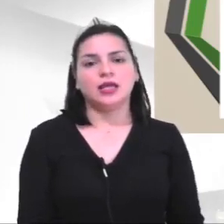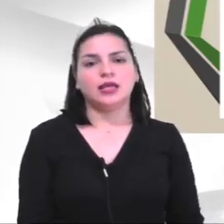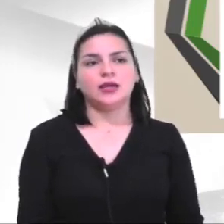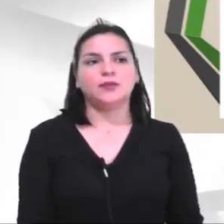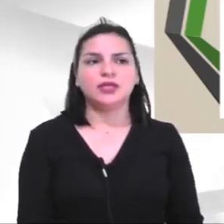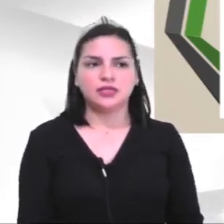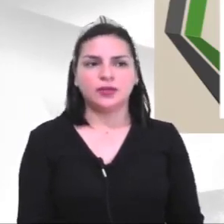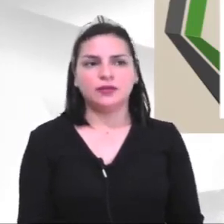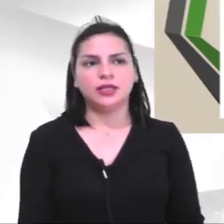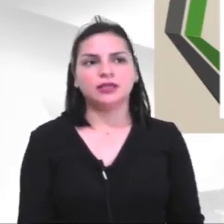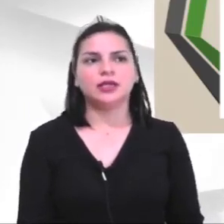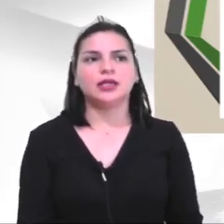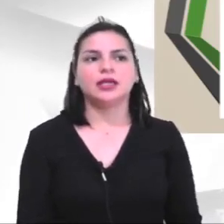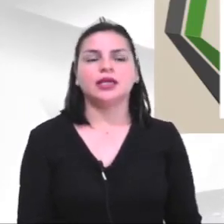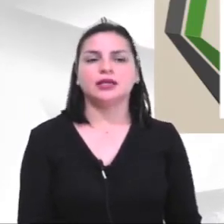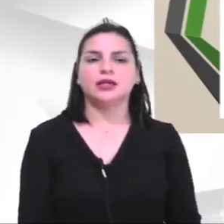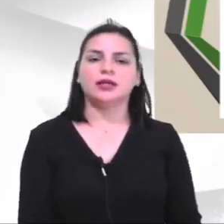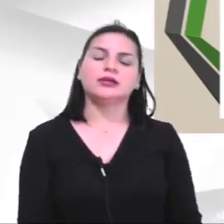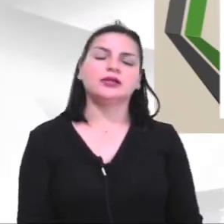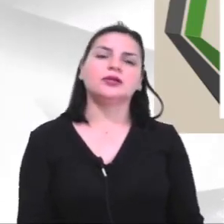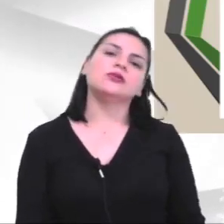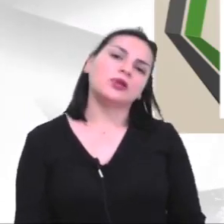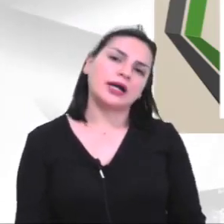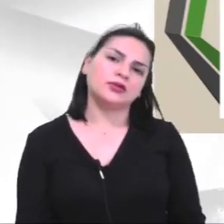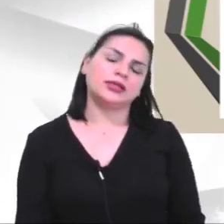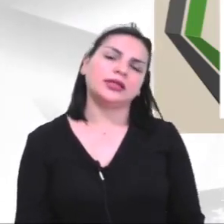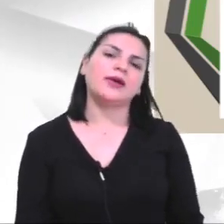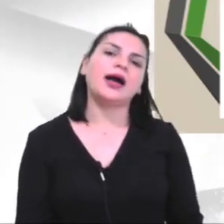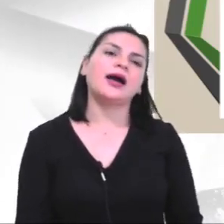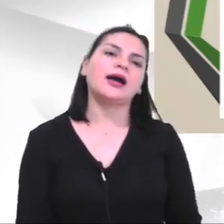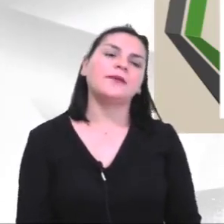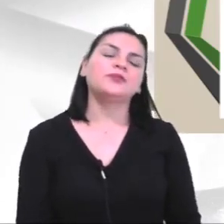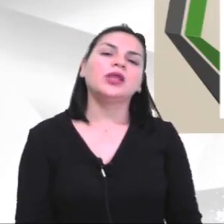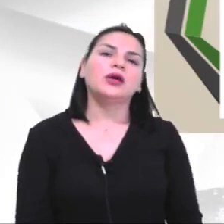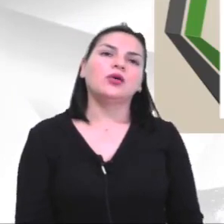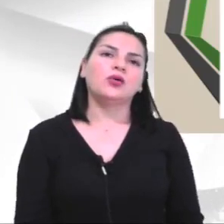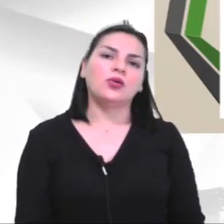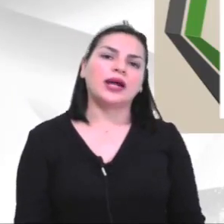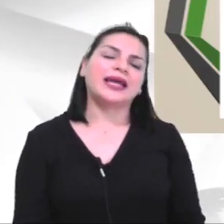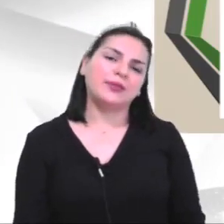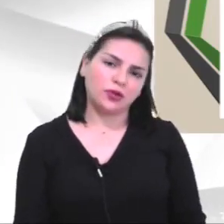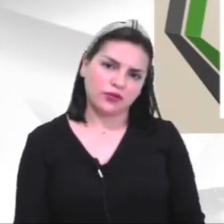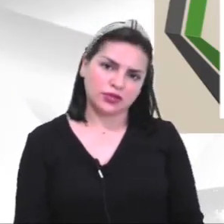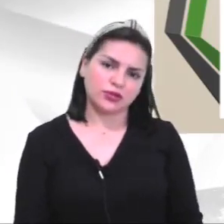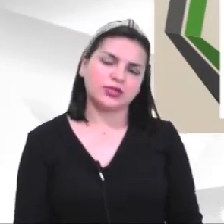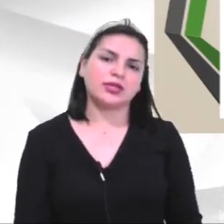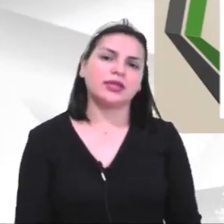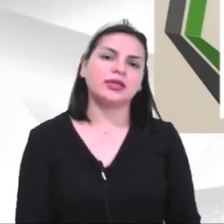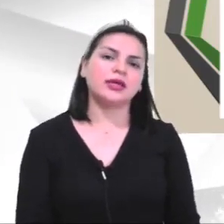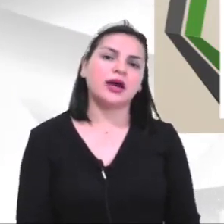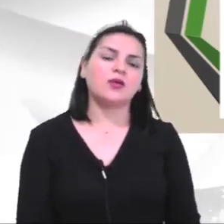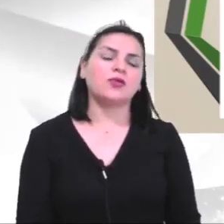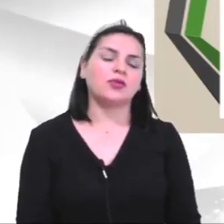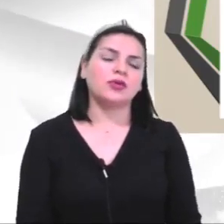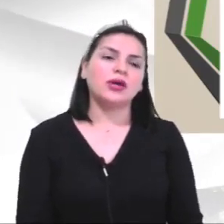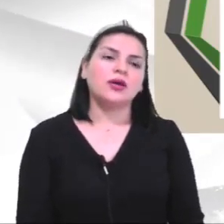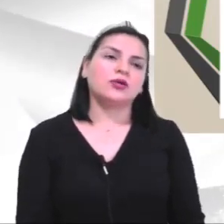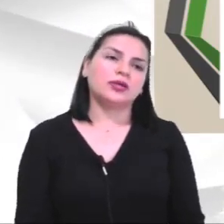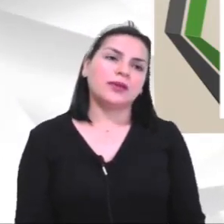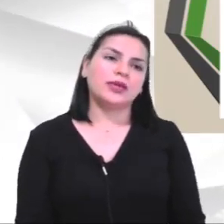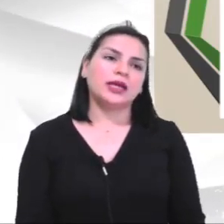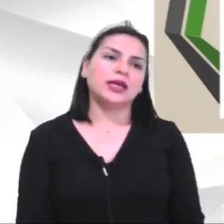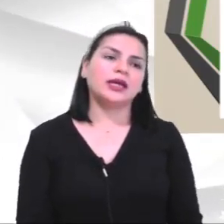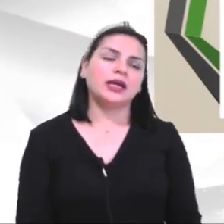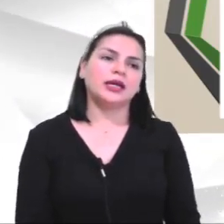principalmente en lugar donde trabaja o a qué profesión se dedica,